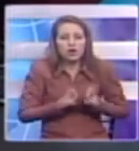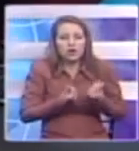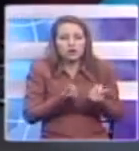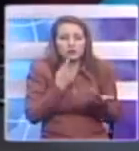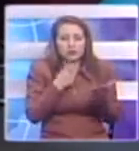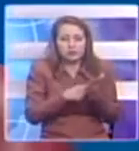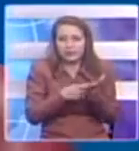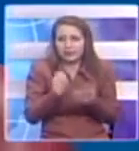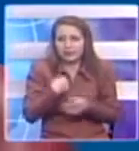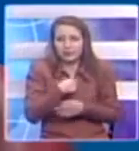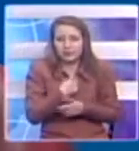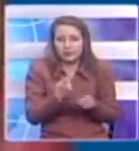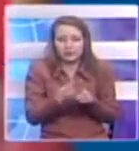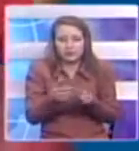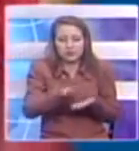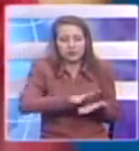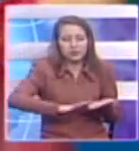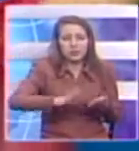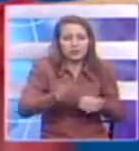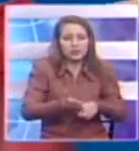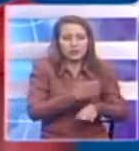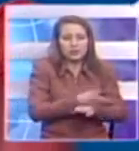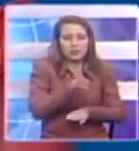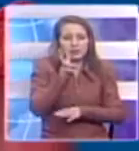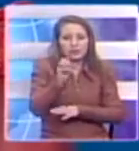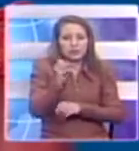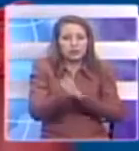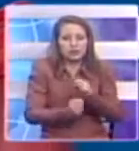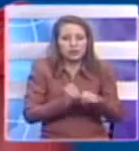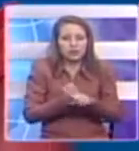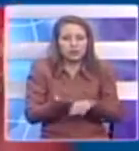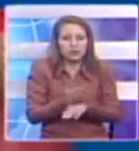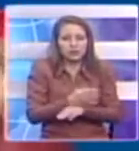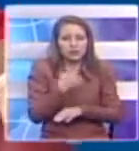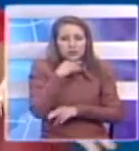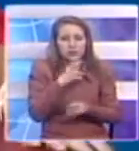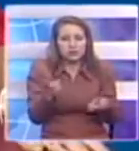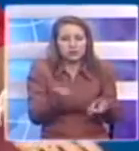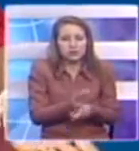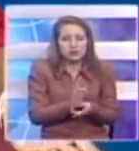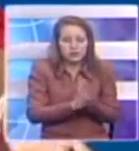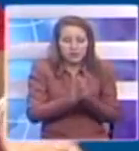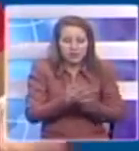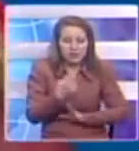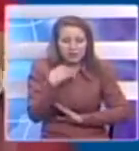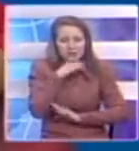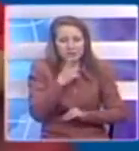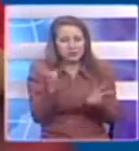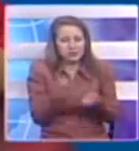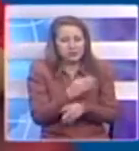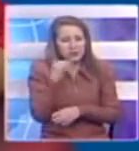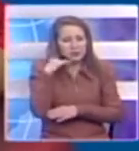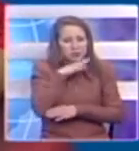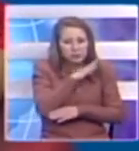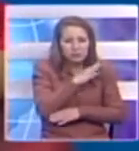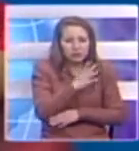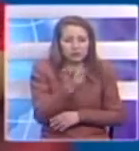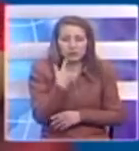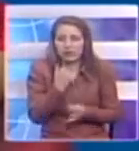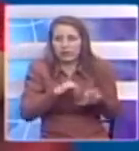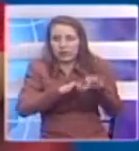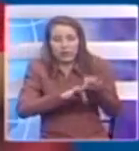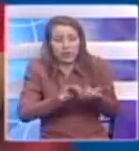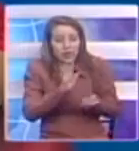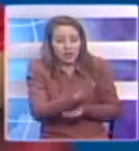vamos a tener un estero salado como lo teníamos hace 20 años, eutroficado, que significa sin oxígeno. Y si nosotros dependemos de